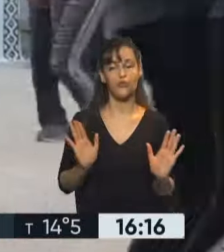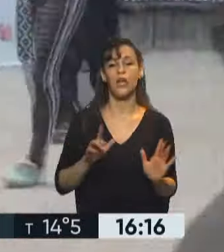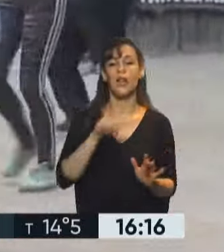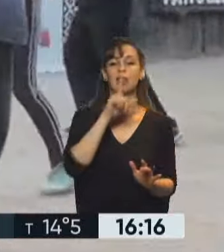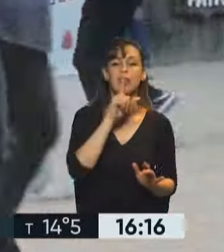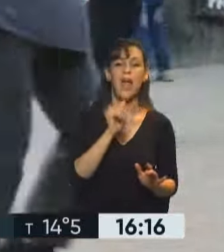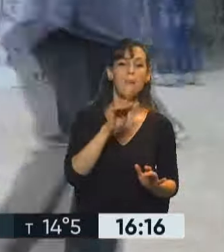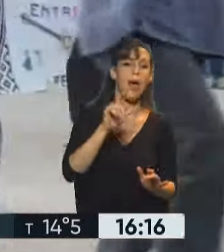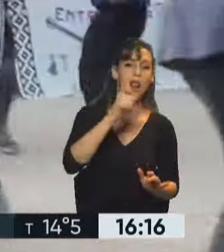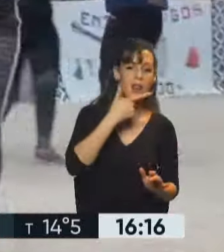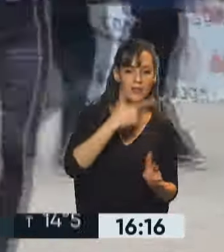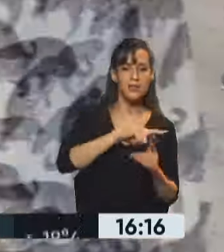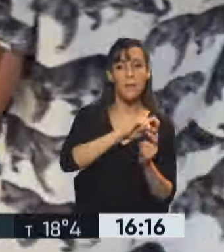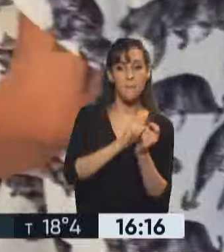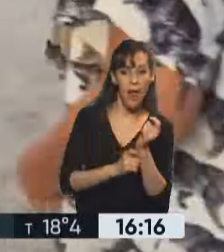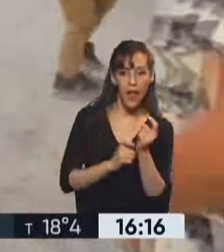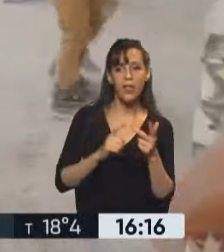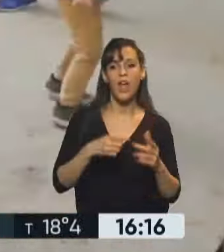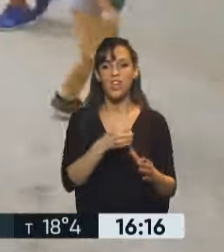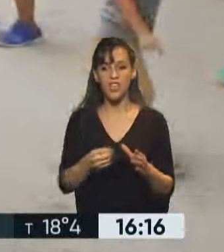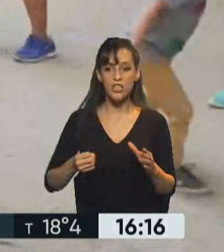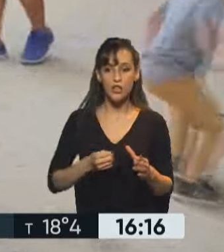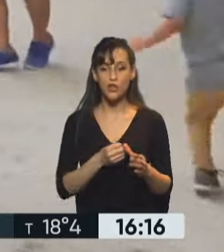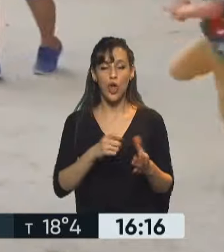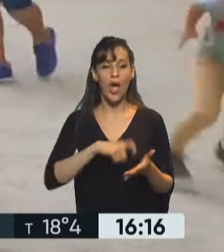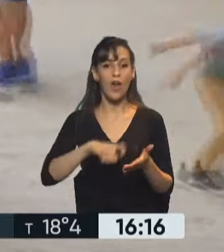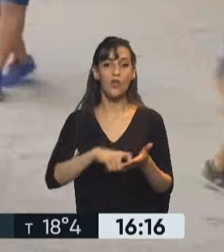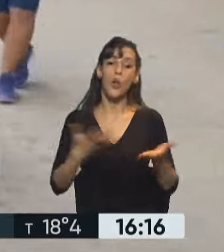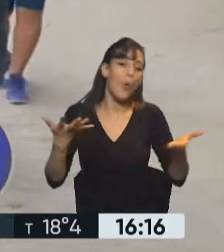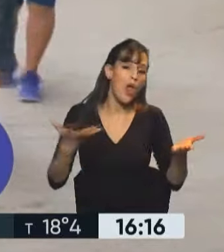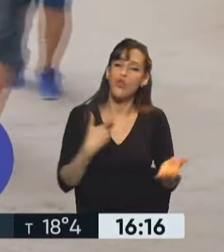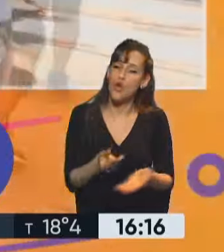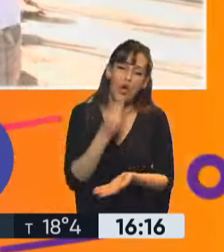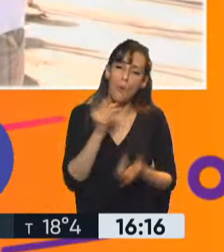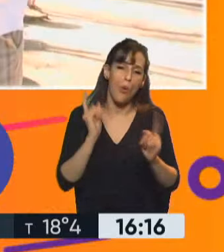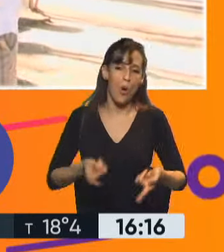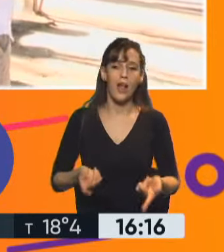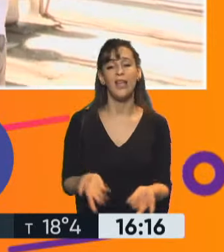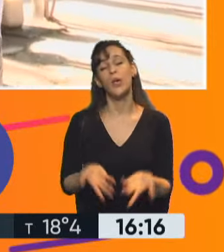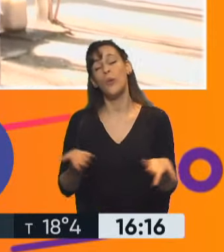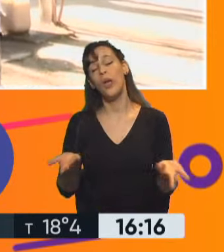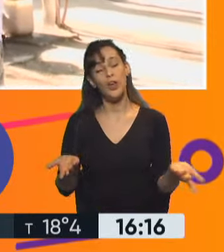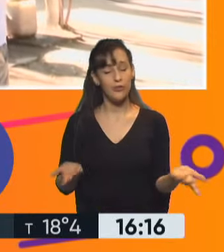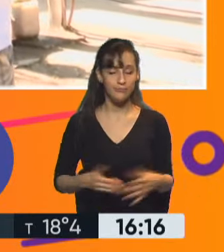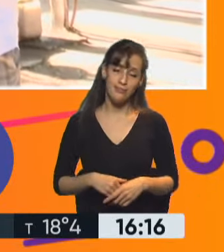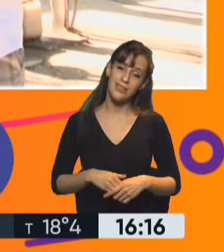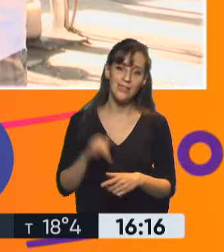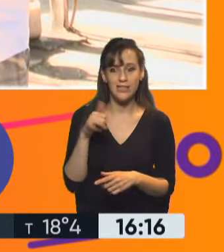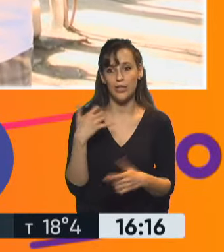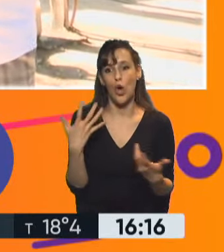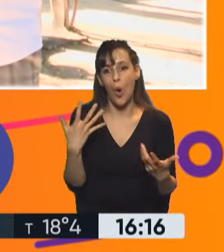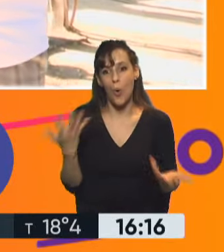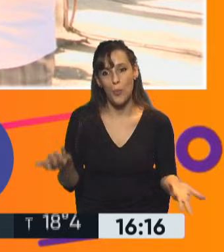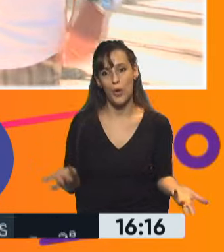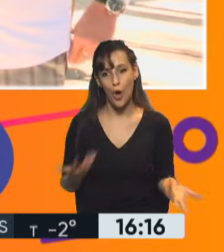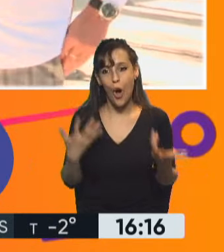tamales, la empanada, ¿no? Y yo, pero que yo te voy dije, Goico, me vine cuidando y, a propósito. Y que era obvio que te iban a